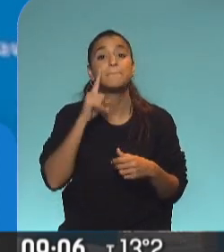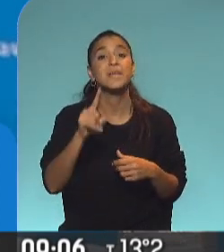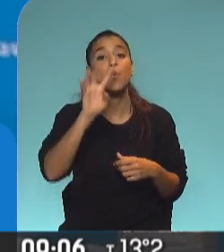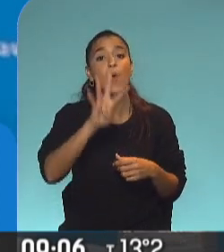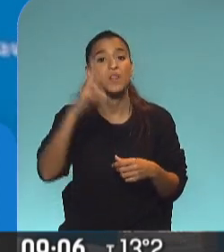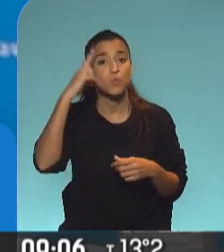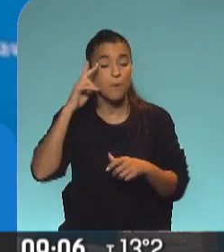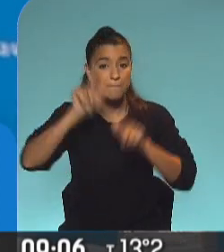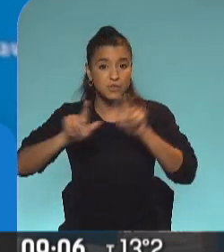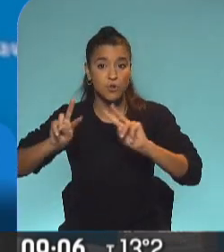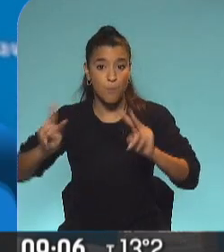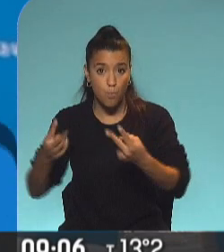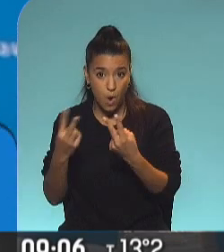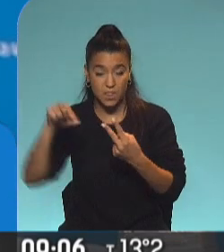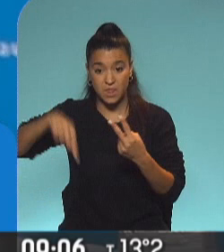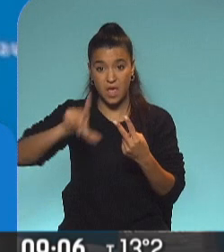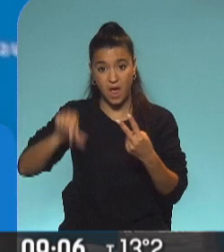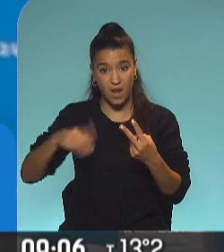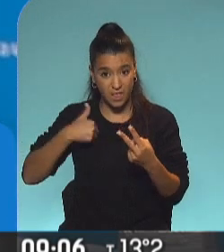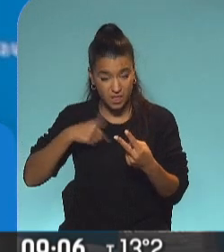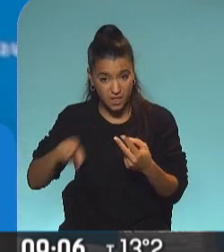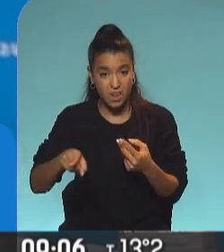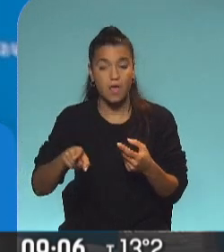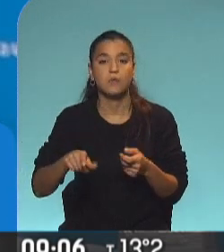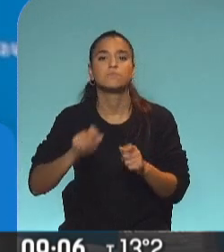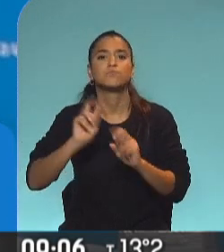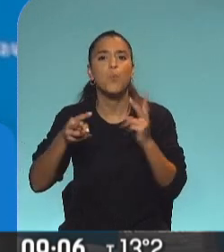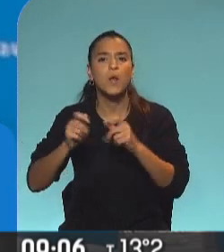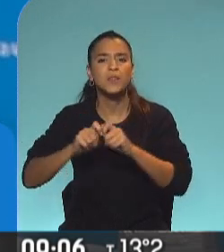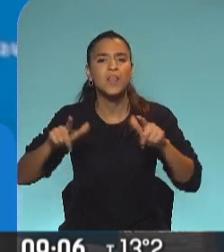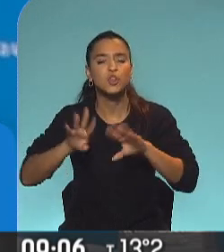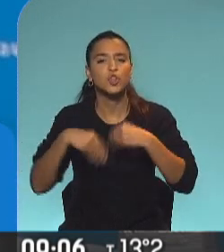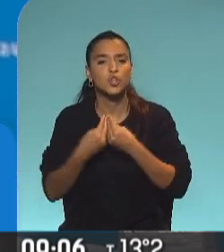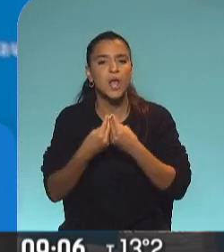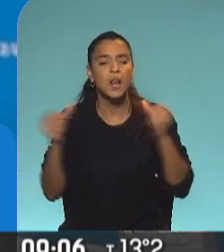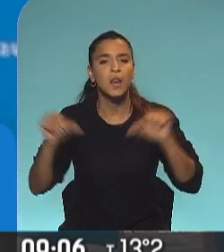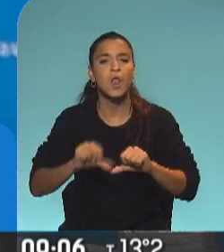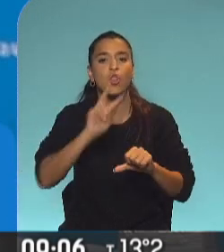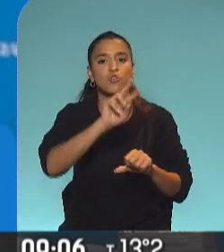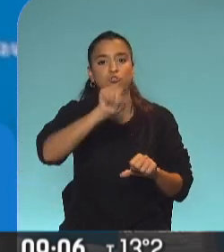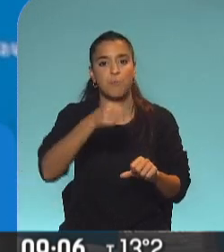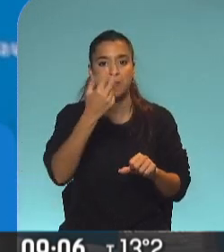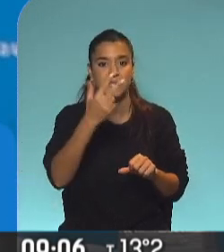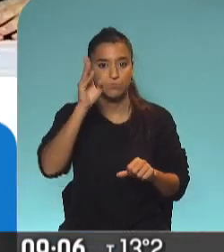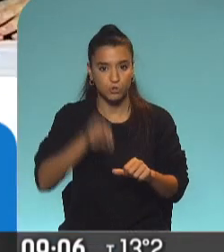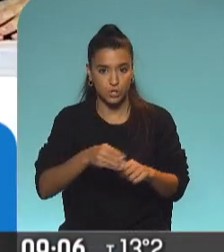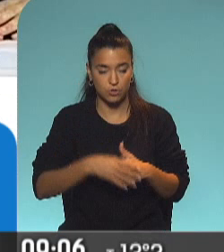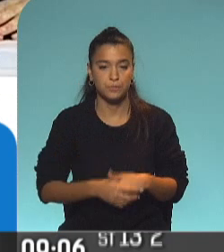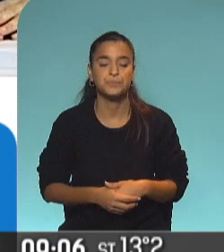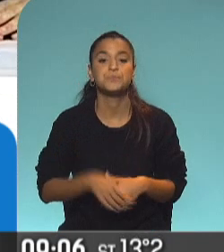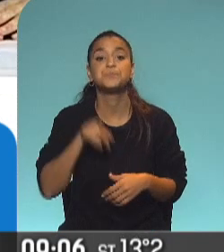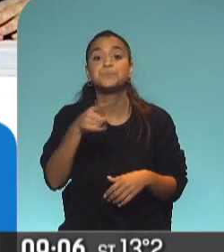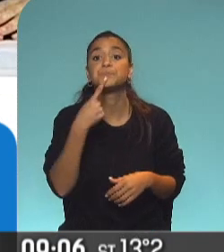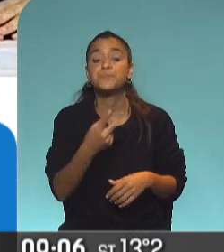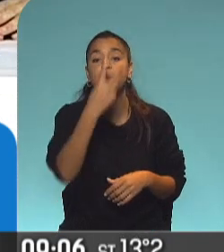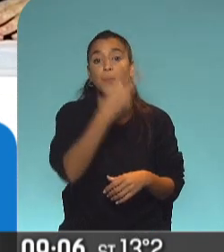1.049 las personas fallecidas en nuestro país, con una tasa de letalidad total que desciende al 2,3%.